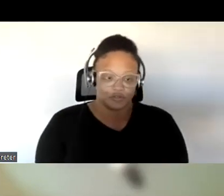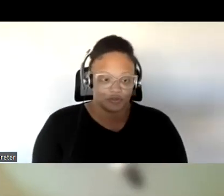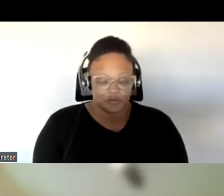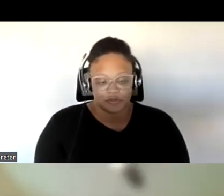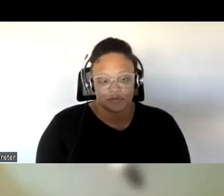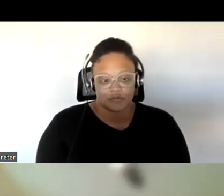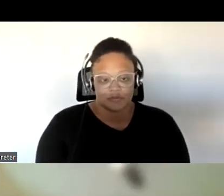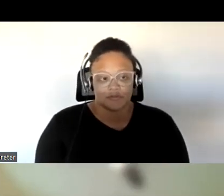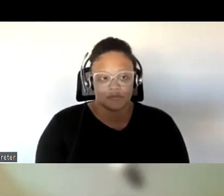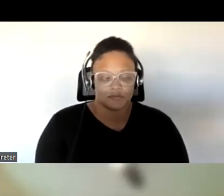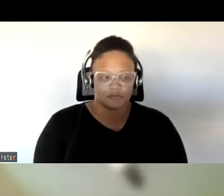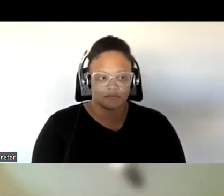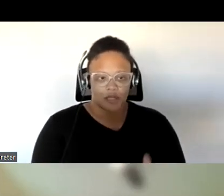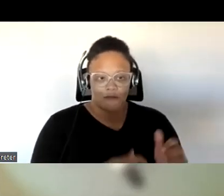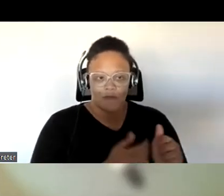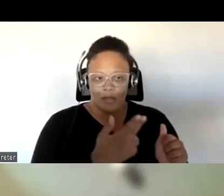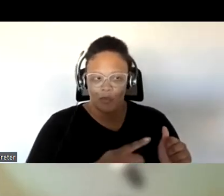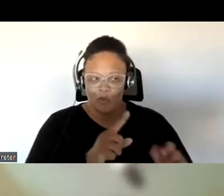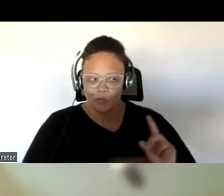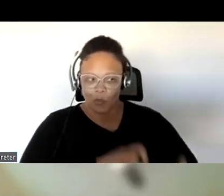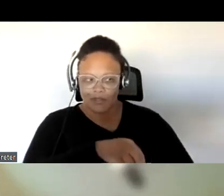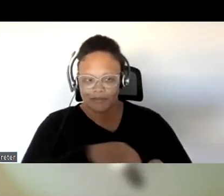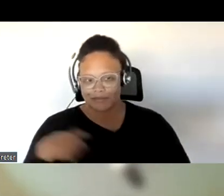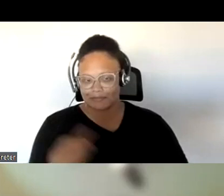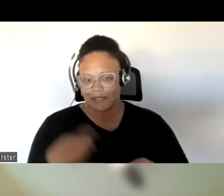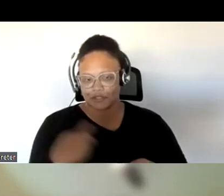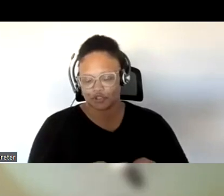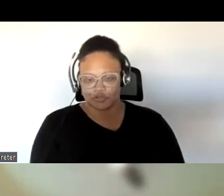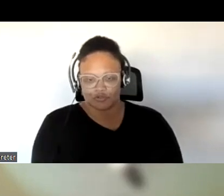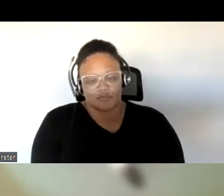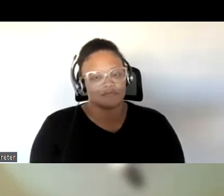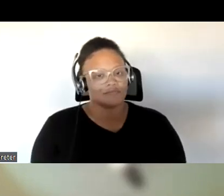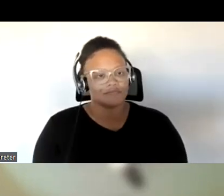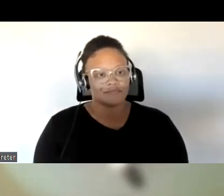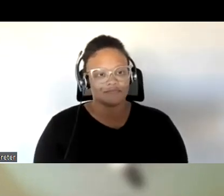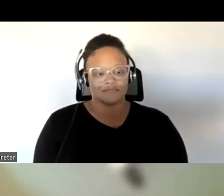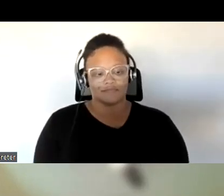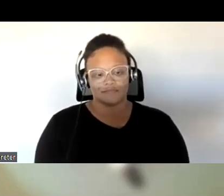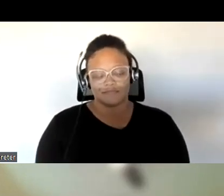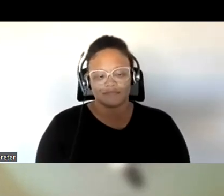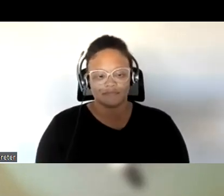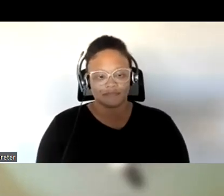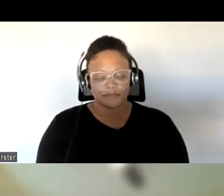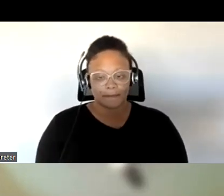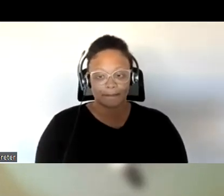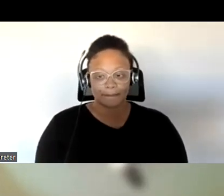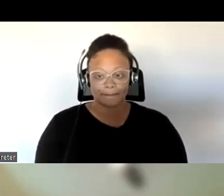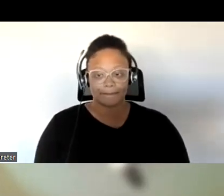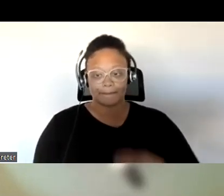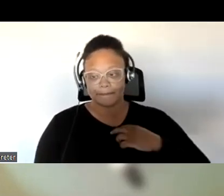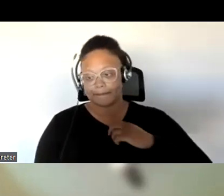depende de los niños que uno tenga o va a ser por cómo? Supongo, si tengo 10 niños del